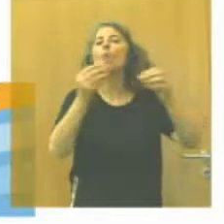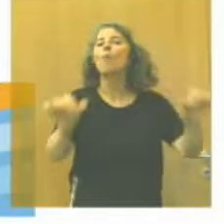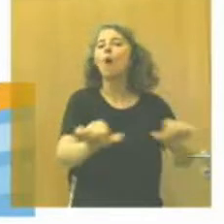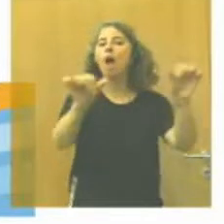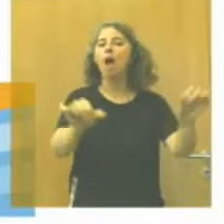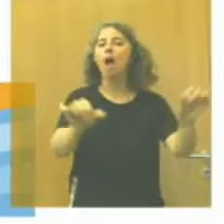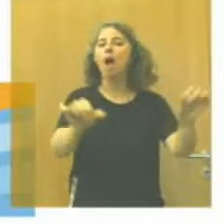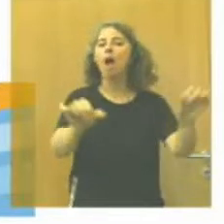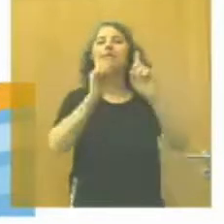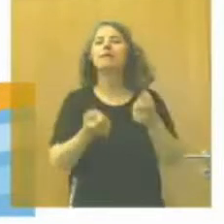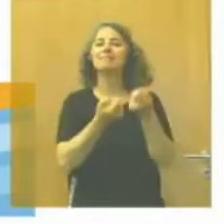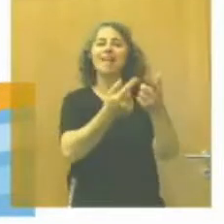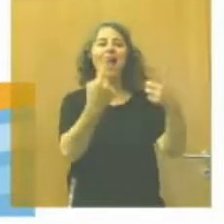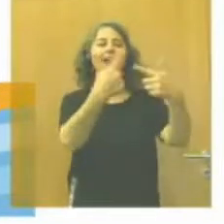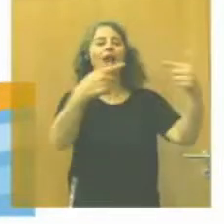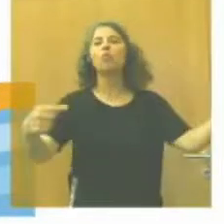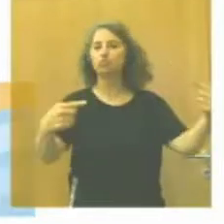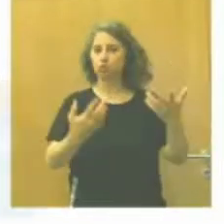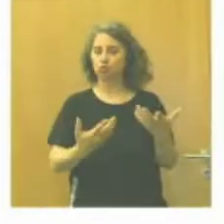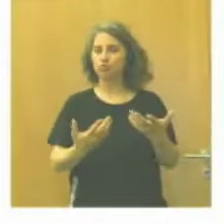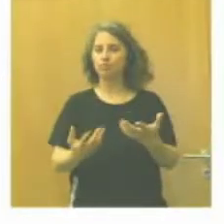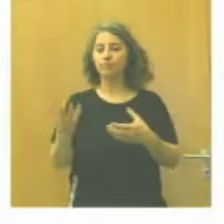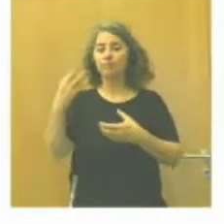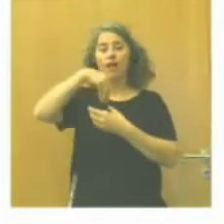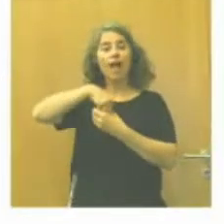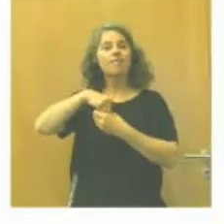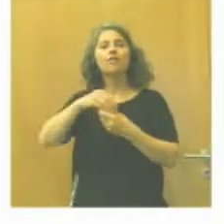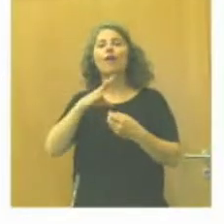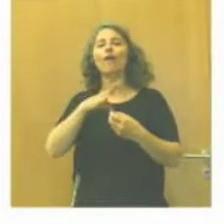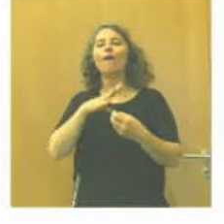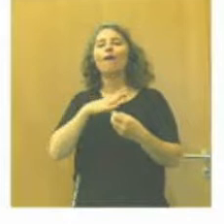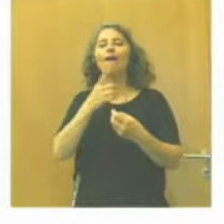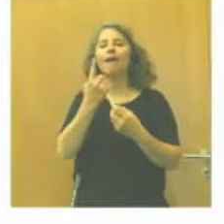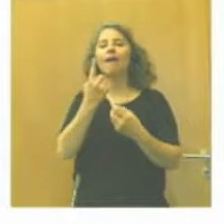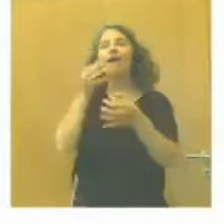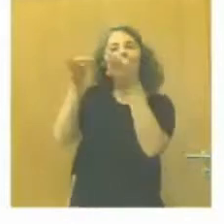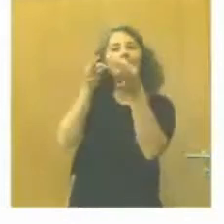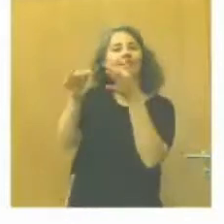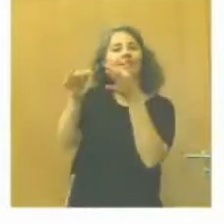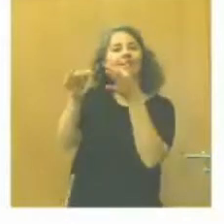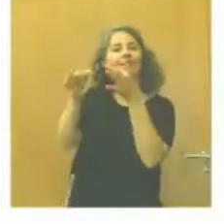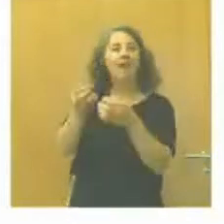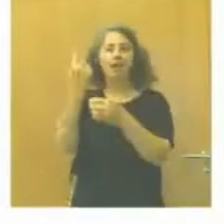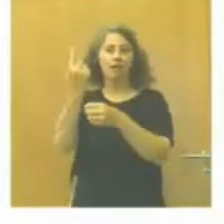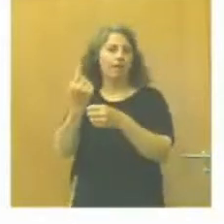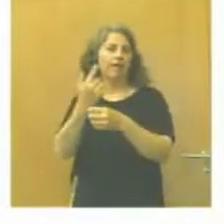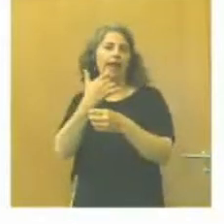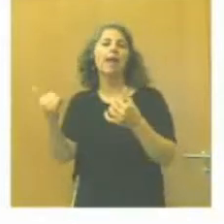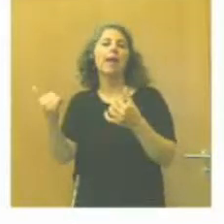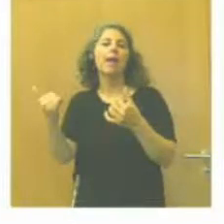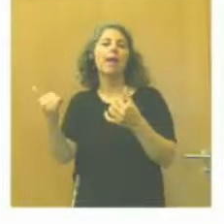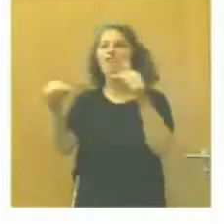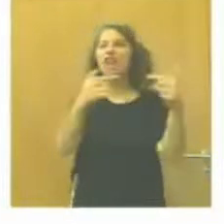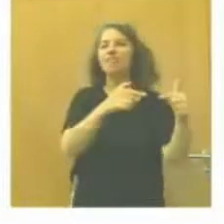luego los recursos. Y el contenido clave de cada estrategia del HAT son los ejemplos de